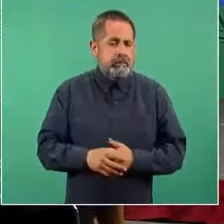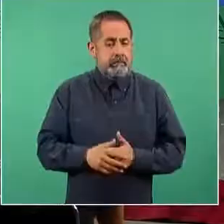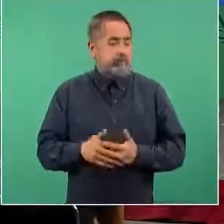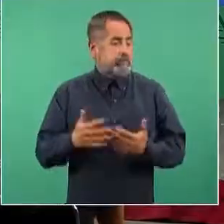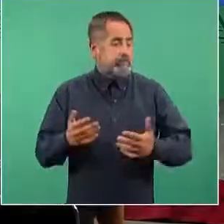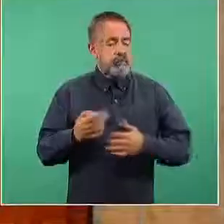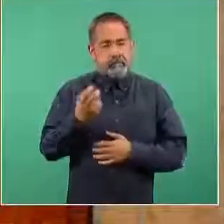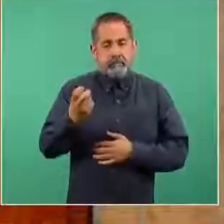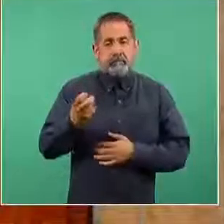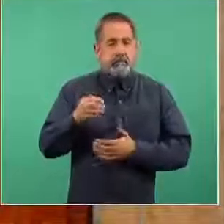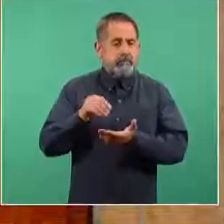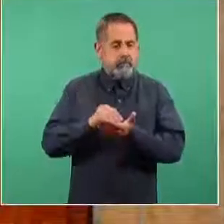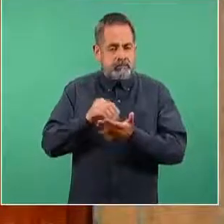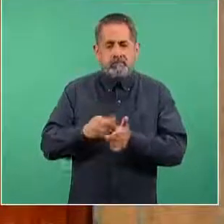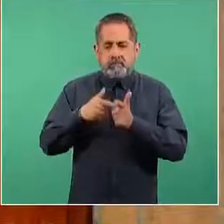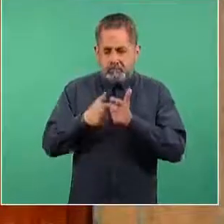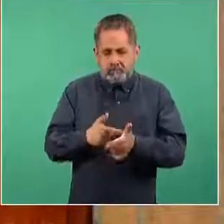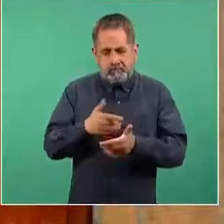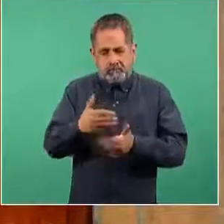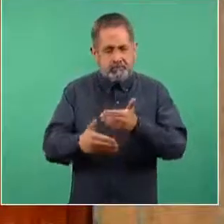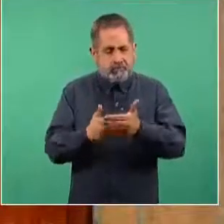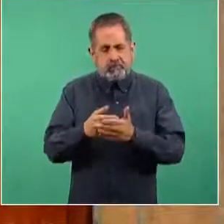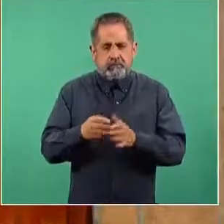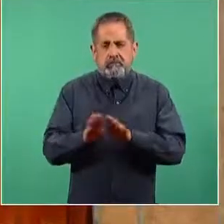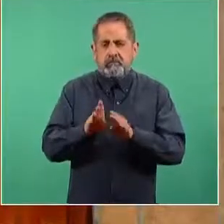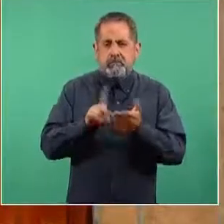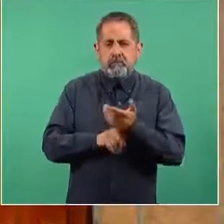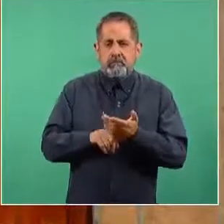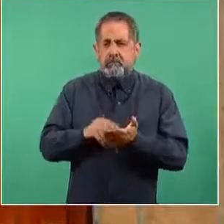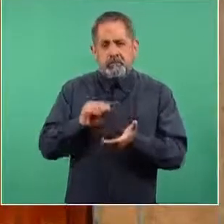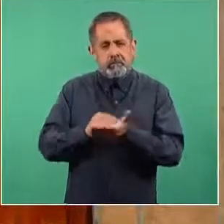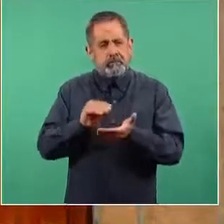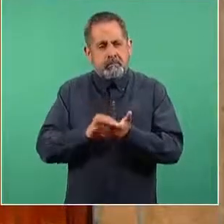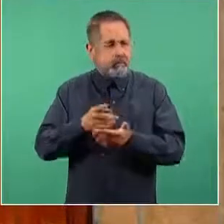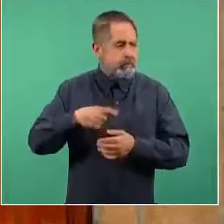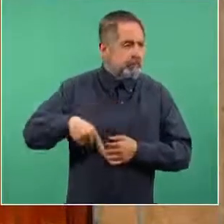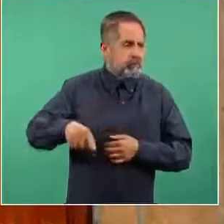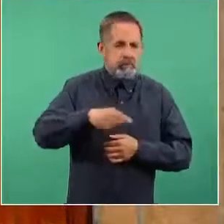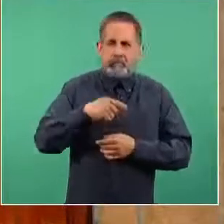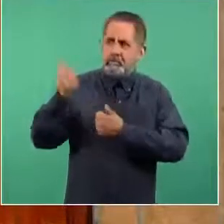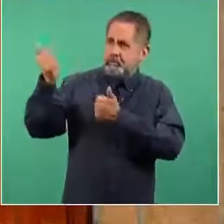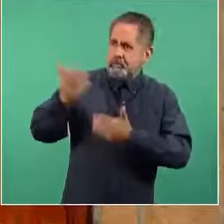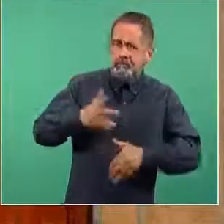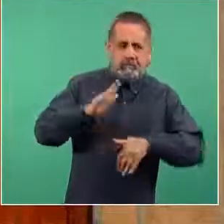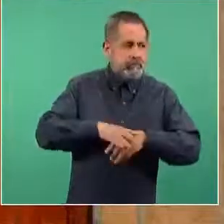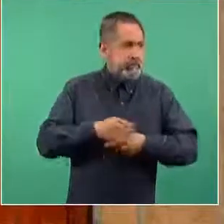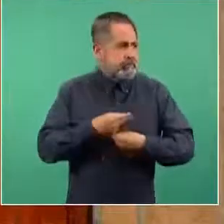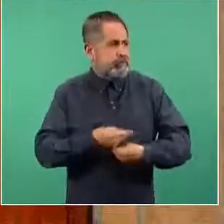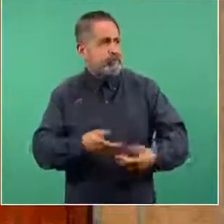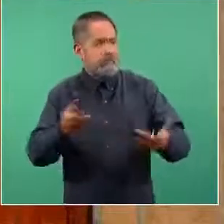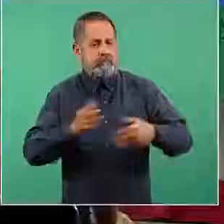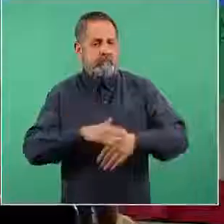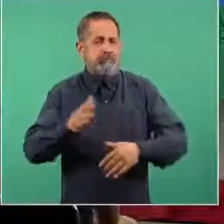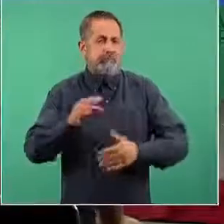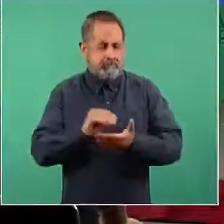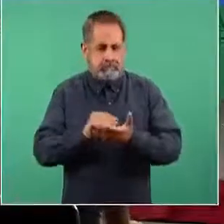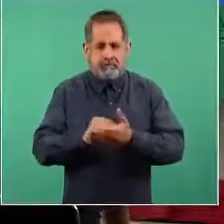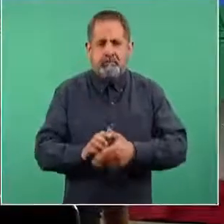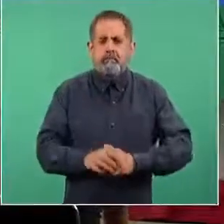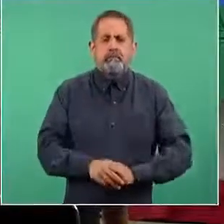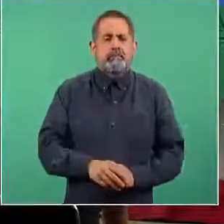esta manera pues continúa llegando y continúa dándose el abastecimiento de vacuna al país. Si vemos la